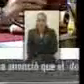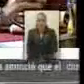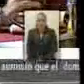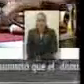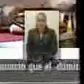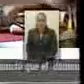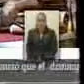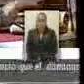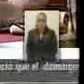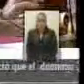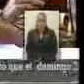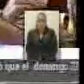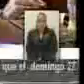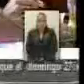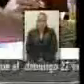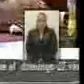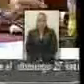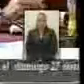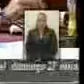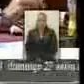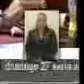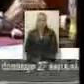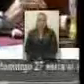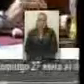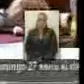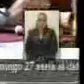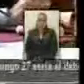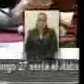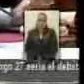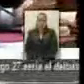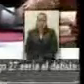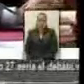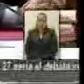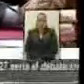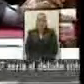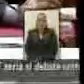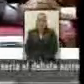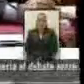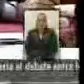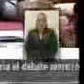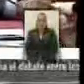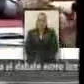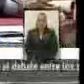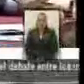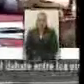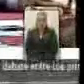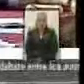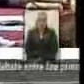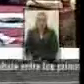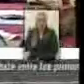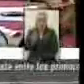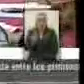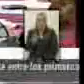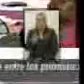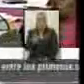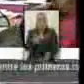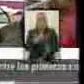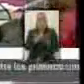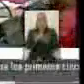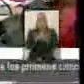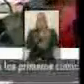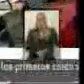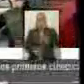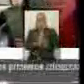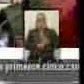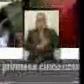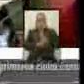Puede continuar con Víctor García Belaúnde. Eso no es verdad, presidente. La diferencia entre Bogotá y yo es que él defiende a los trabajadores que